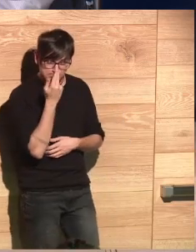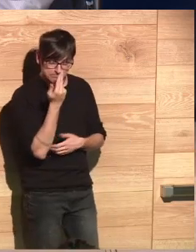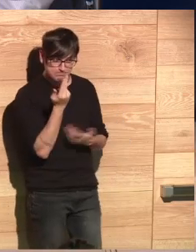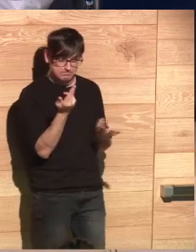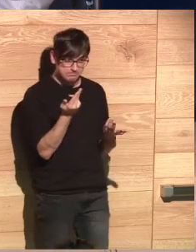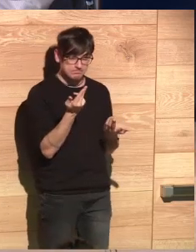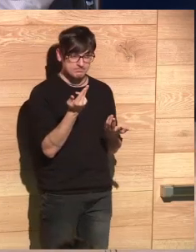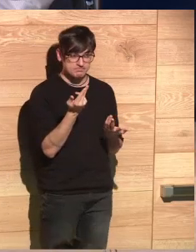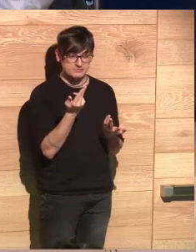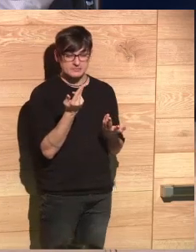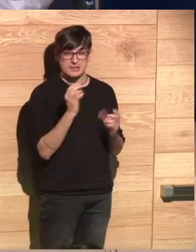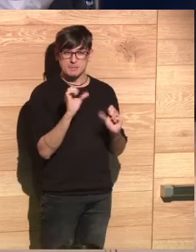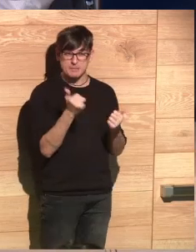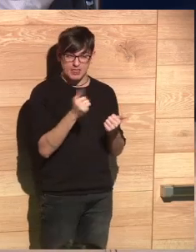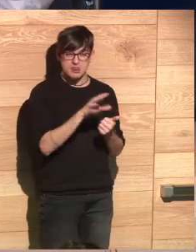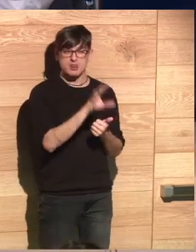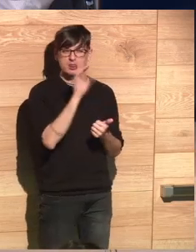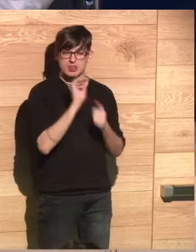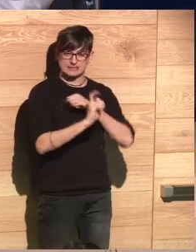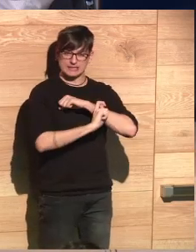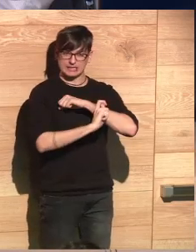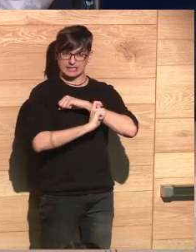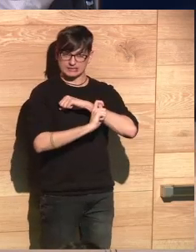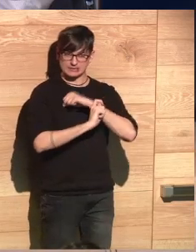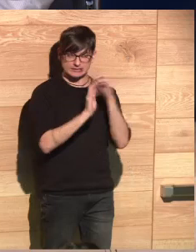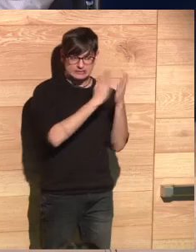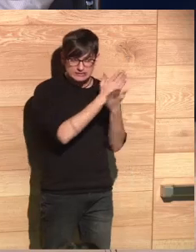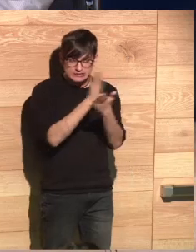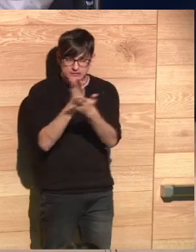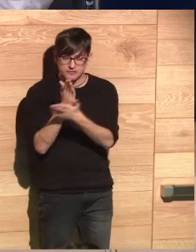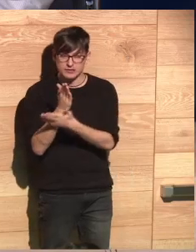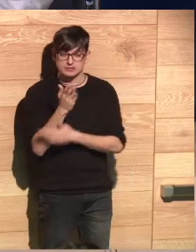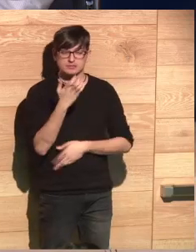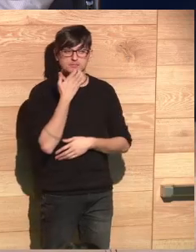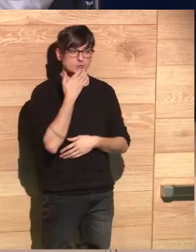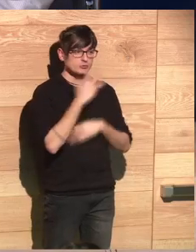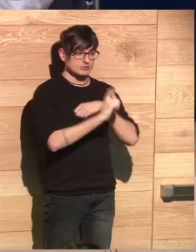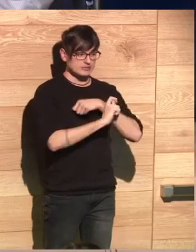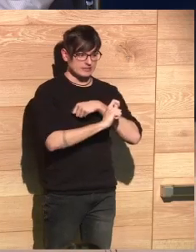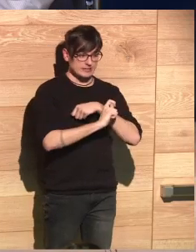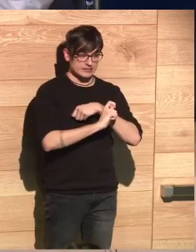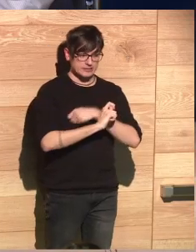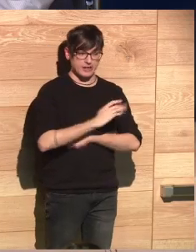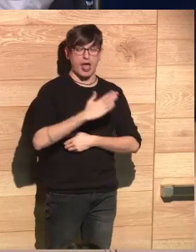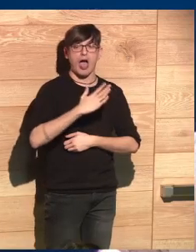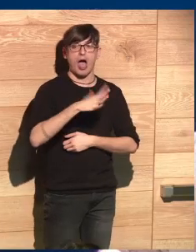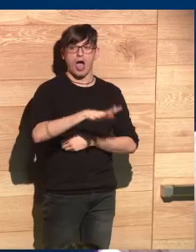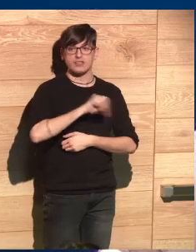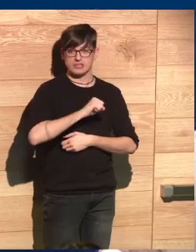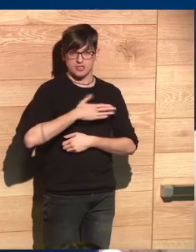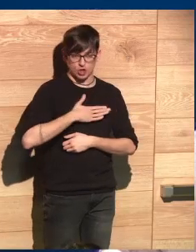una idea de diferentes estrategias. Tencent, si miras la estrategia de adquisiciones de Tencent, puedes